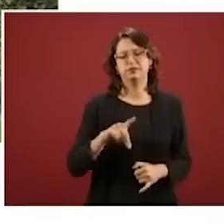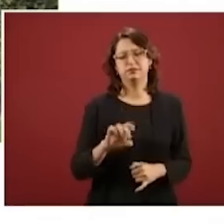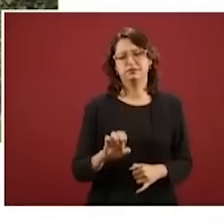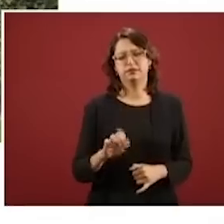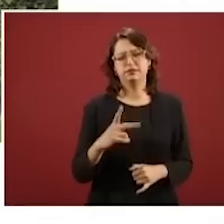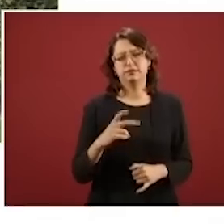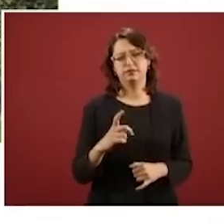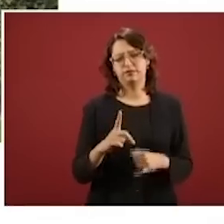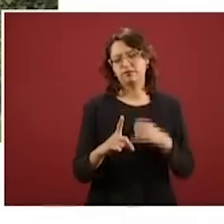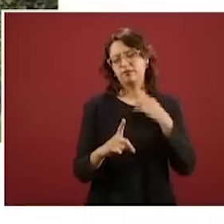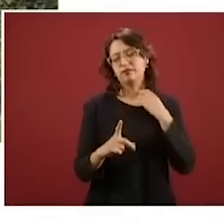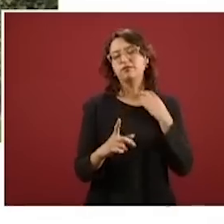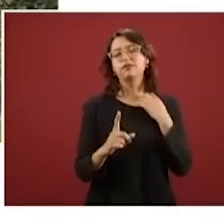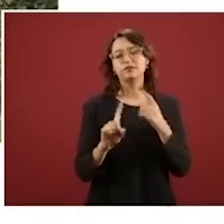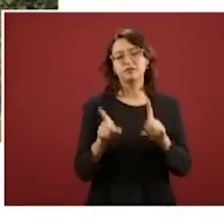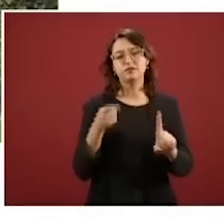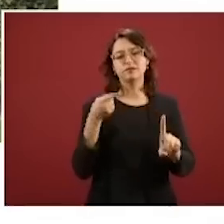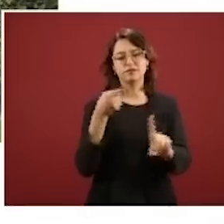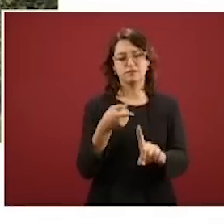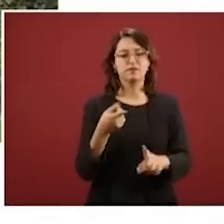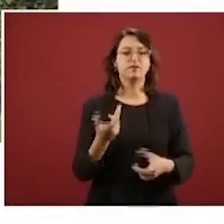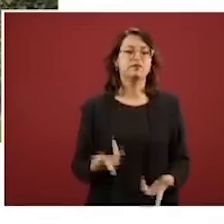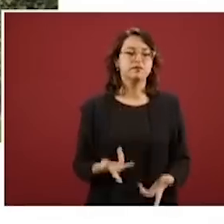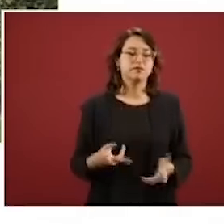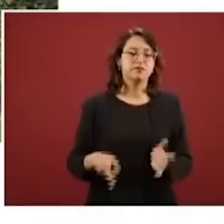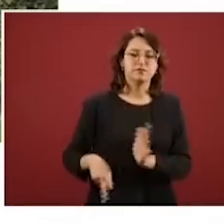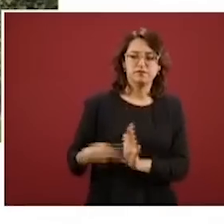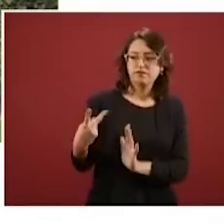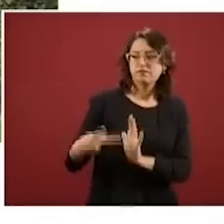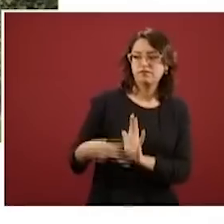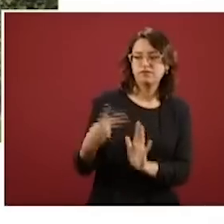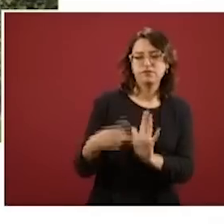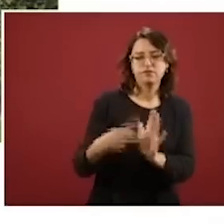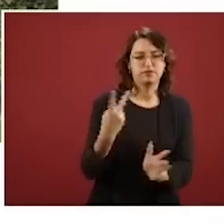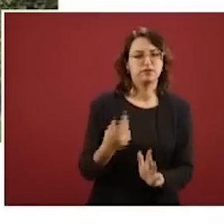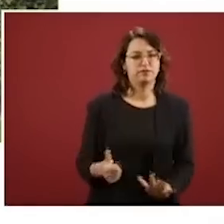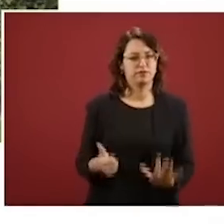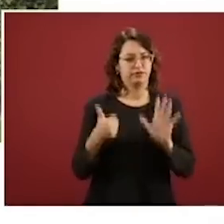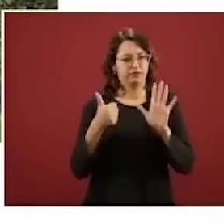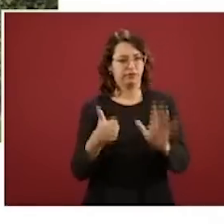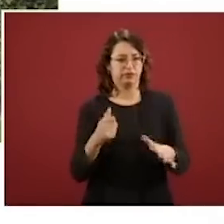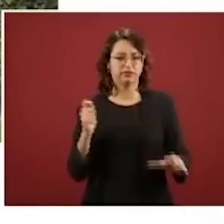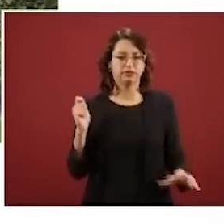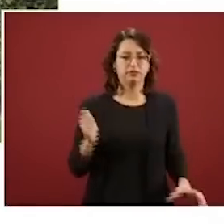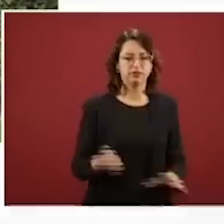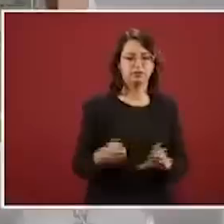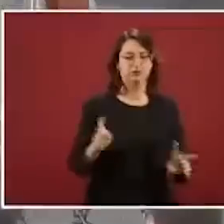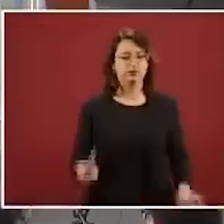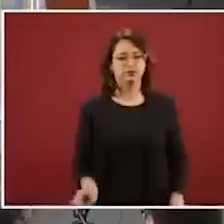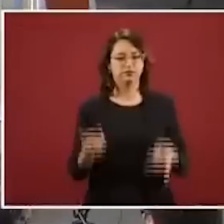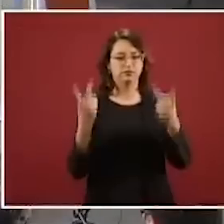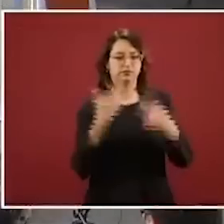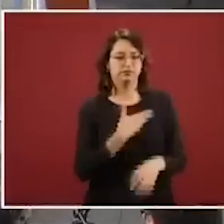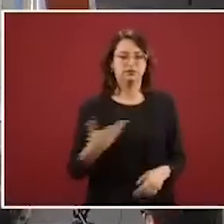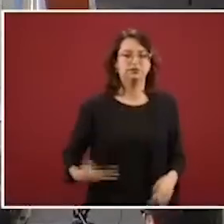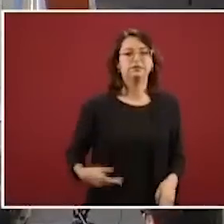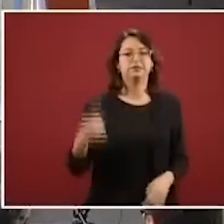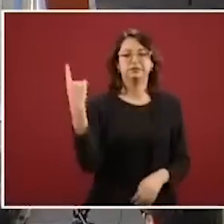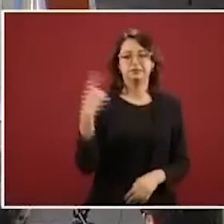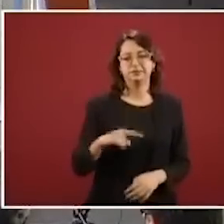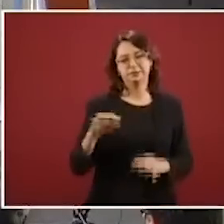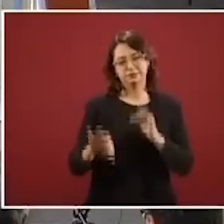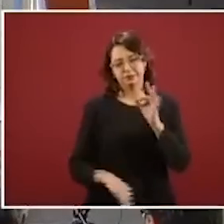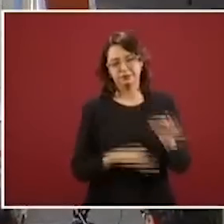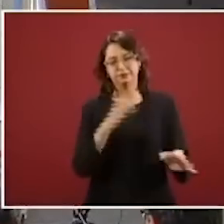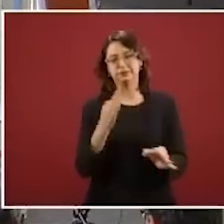robado, cumple con esta sexta subasta y sobre todo con el mandato que nos ha dado el señor presidente. Es cuanto, muchas